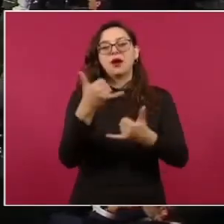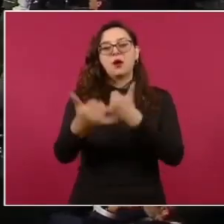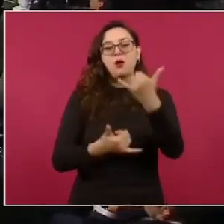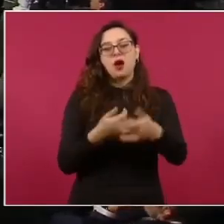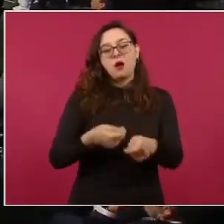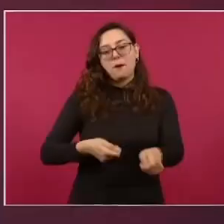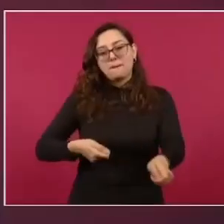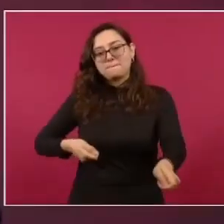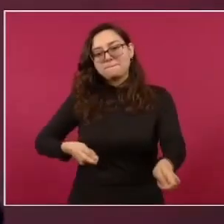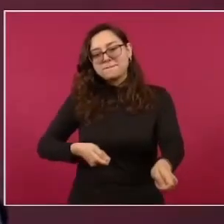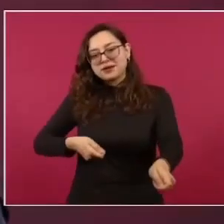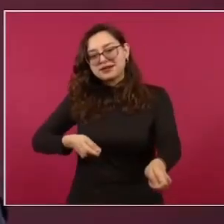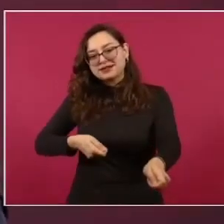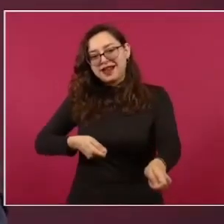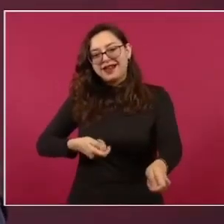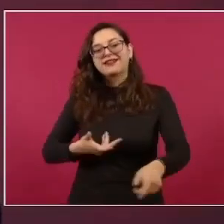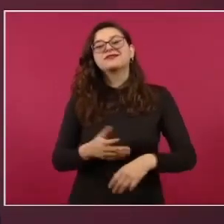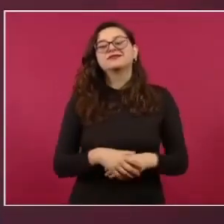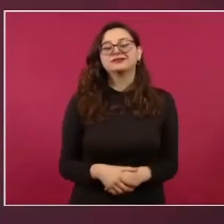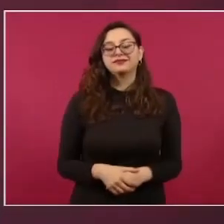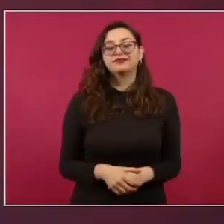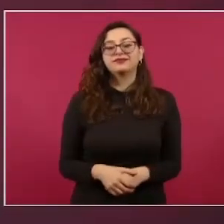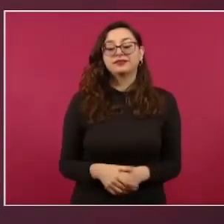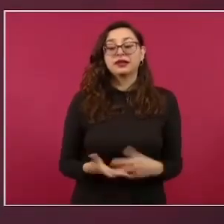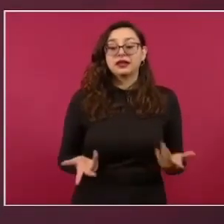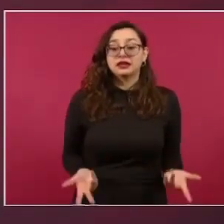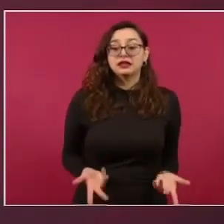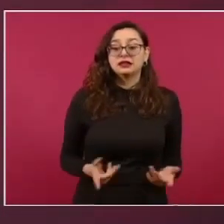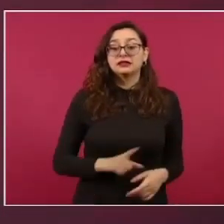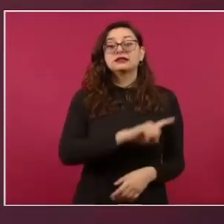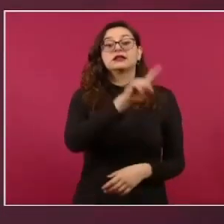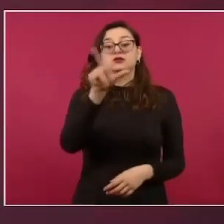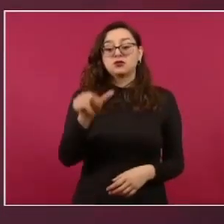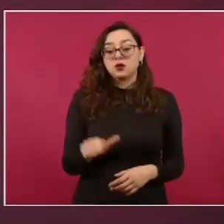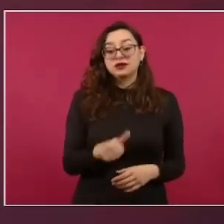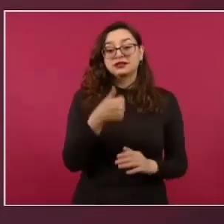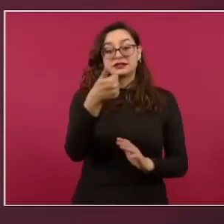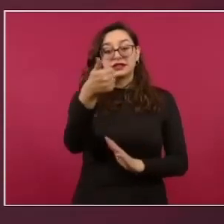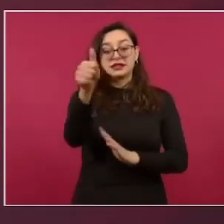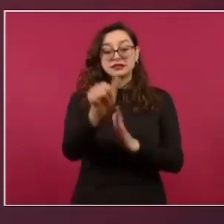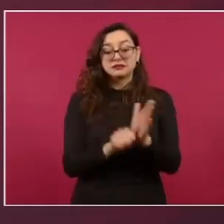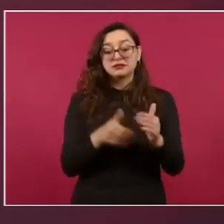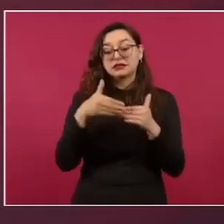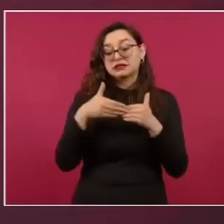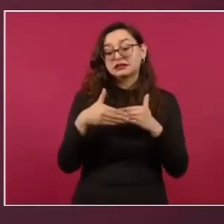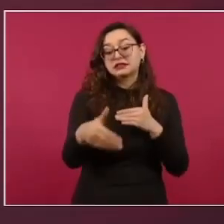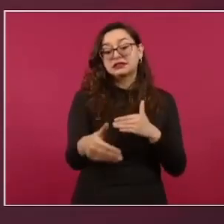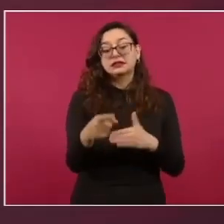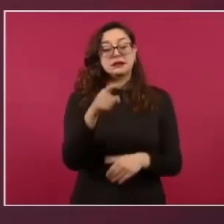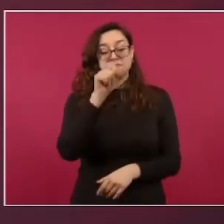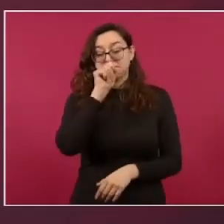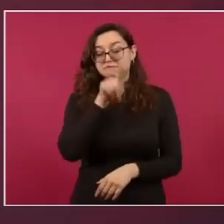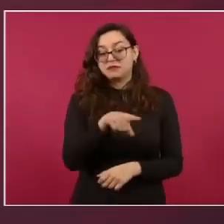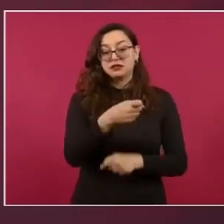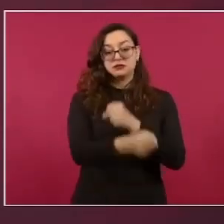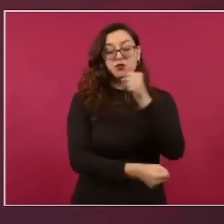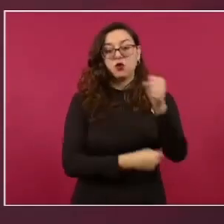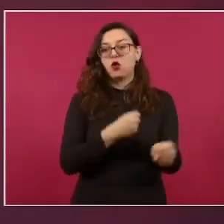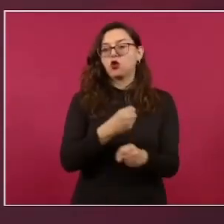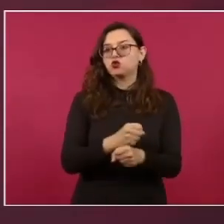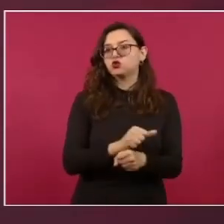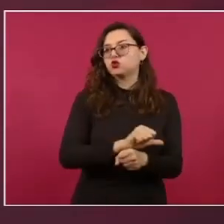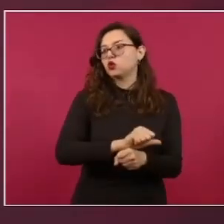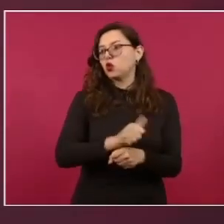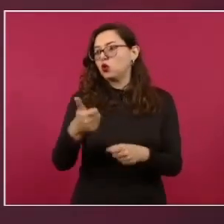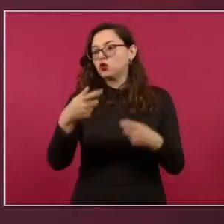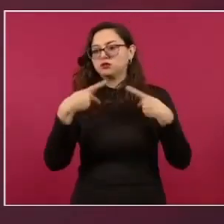cuestión de meses, el 6 de abril del mismo año, los empleados del IMSS se agremiaron para